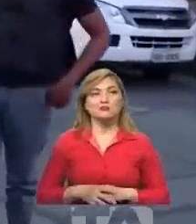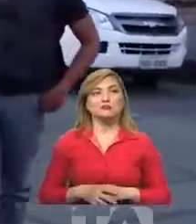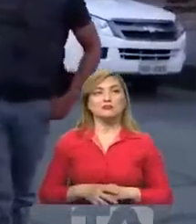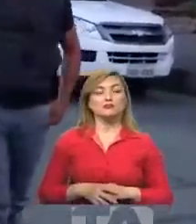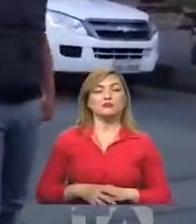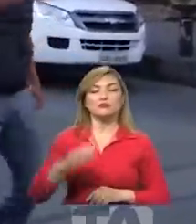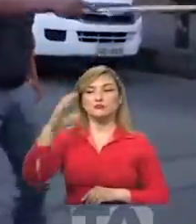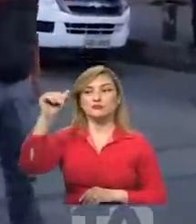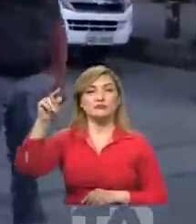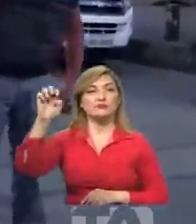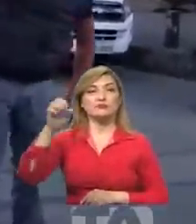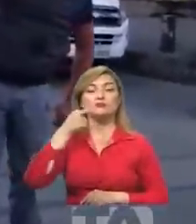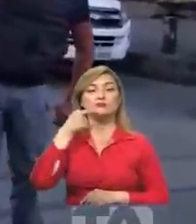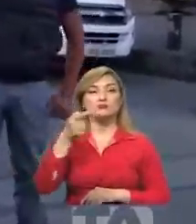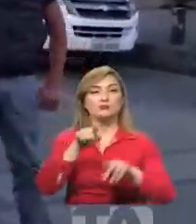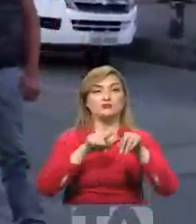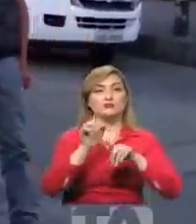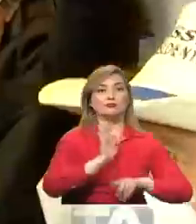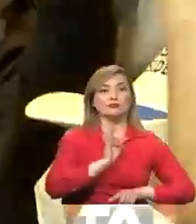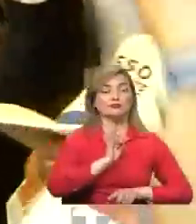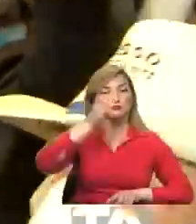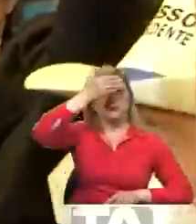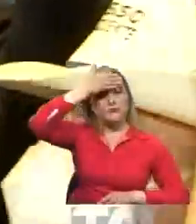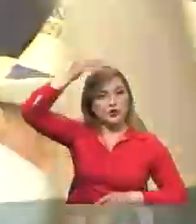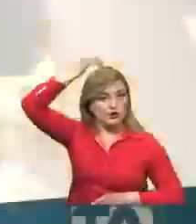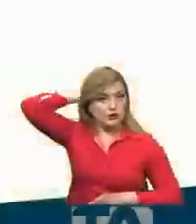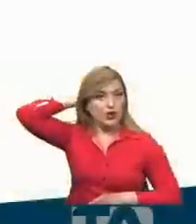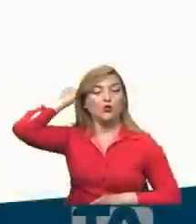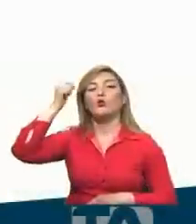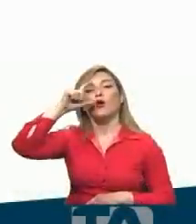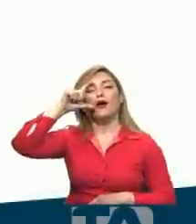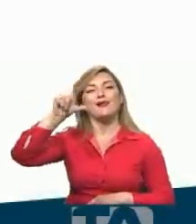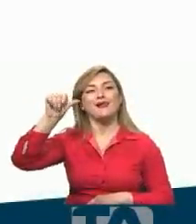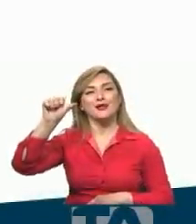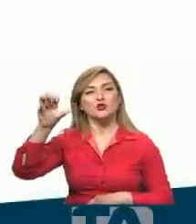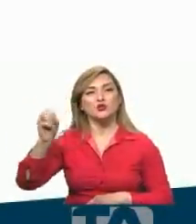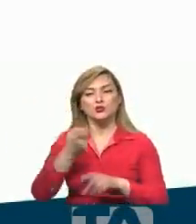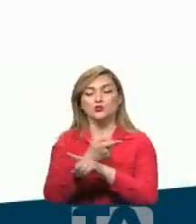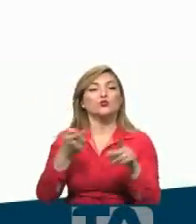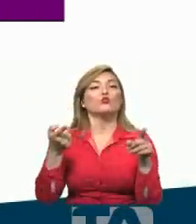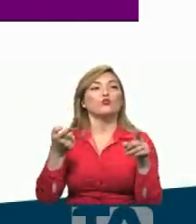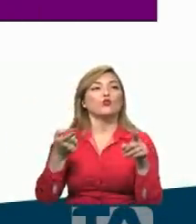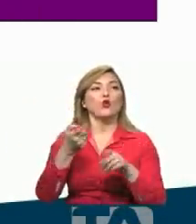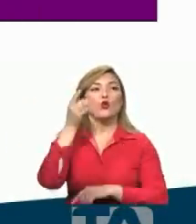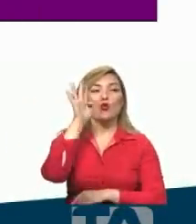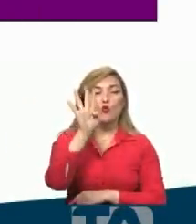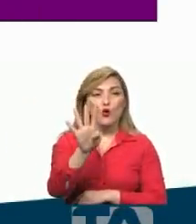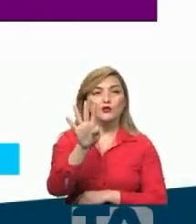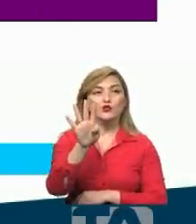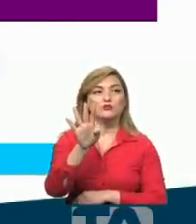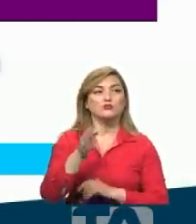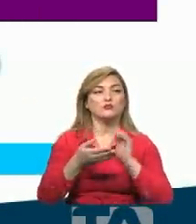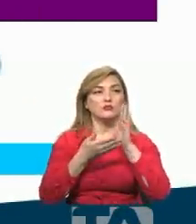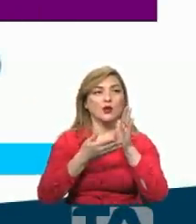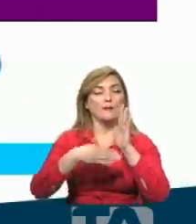Consejo Nacional Electoral habla de un empate técnico entre Yacu Pérez y Guillermo Lasso. La diferencia entre ambos candidatos llega a 4 décimas, es